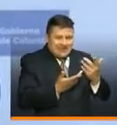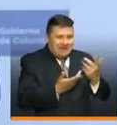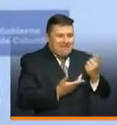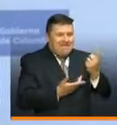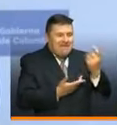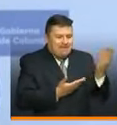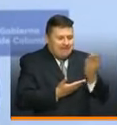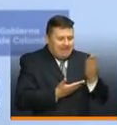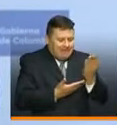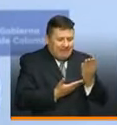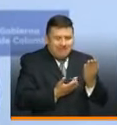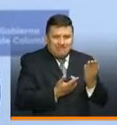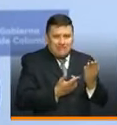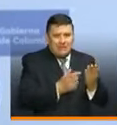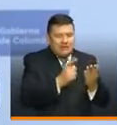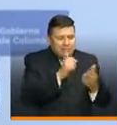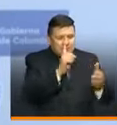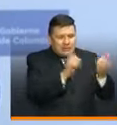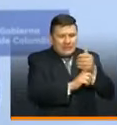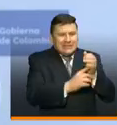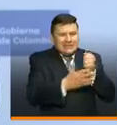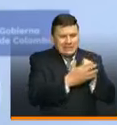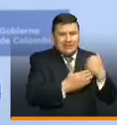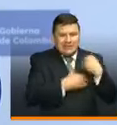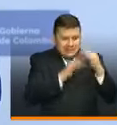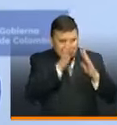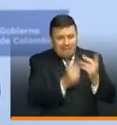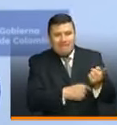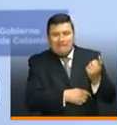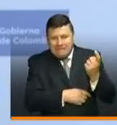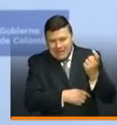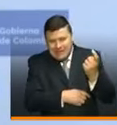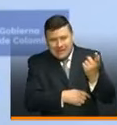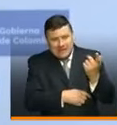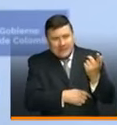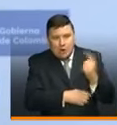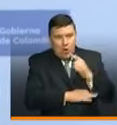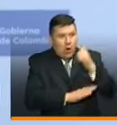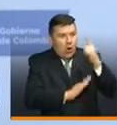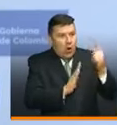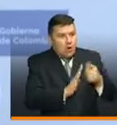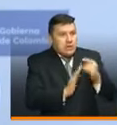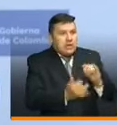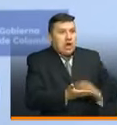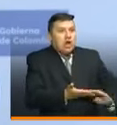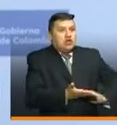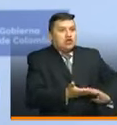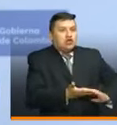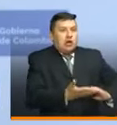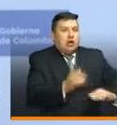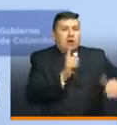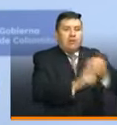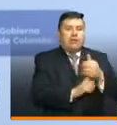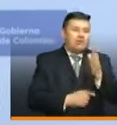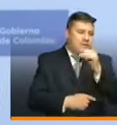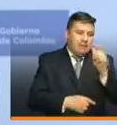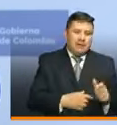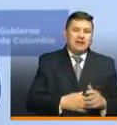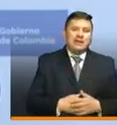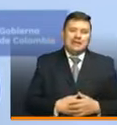estado viendo hasta ahora, ¿no? Es la identificación de un reto, es decir, todavía no estamos encontrando las soluciones que necesitamos para la categoría de